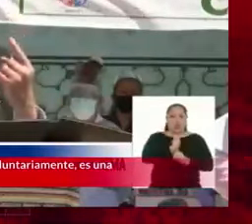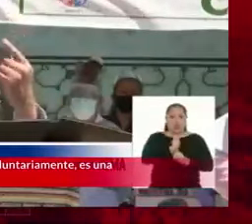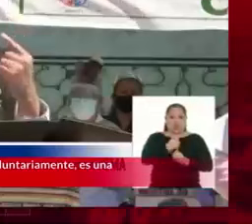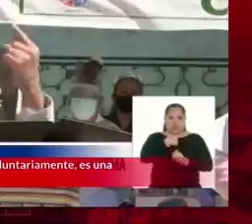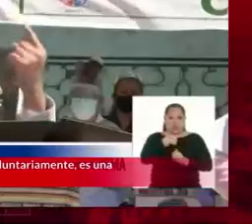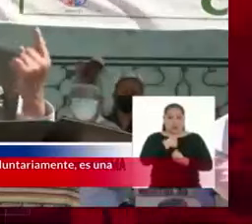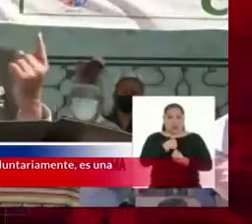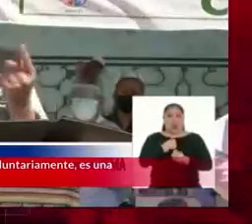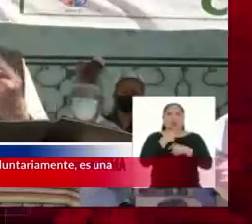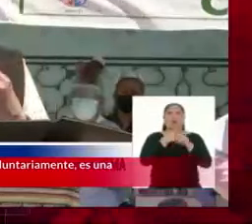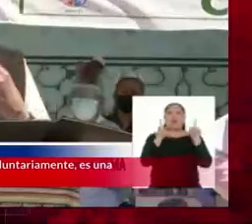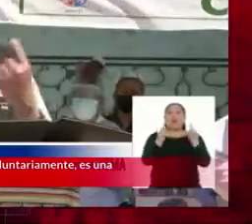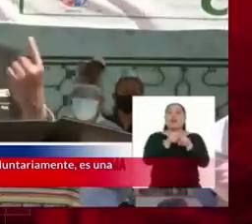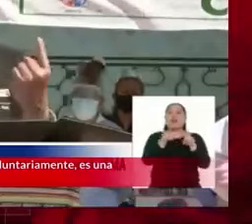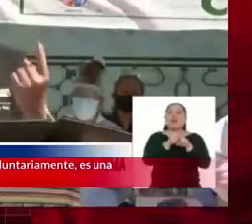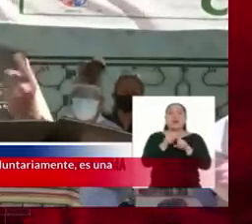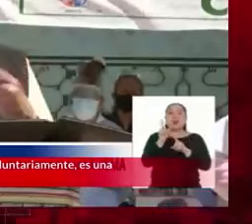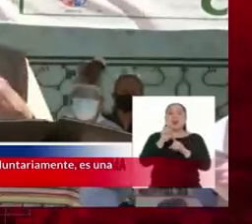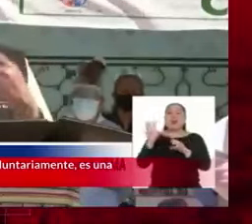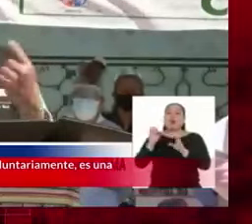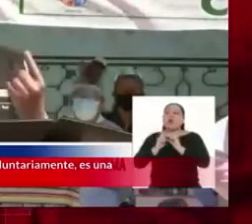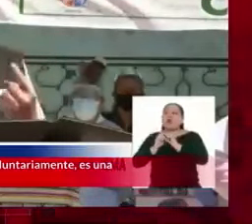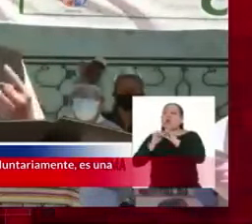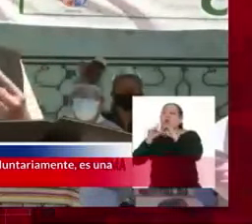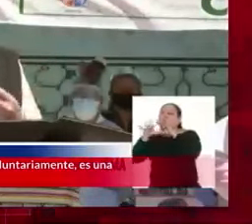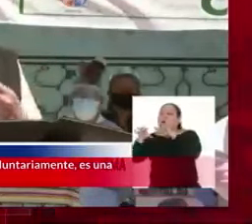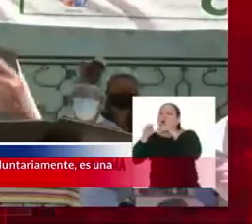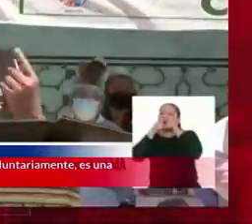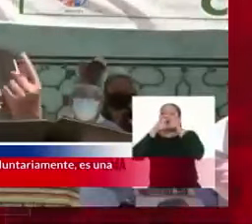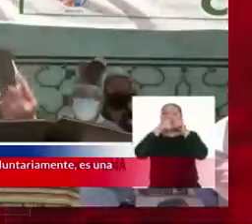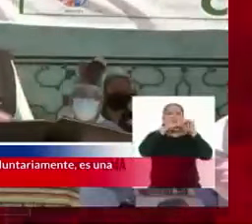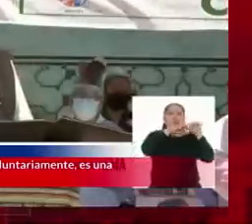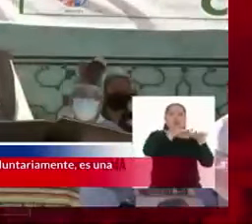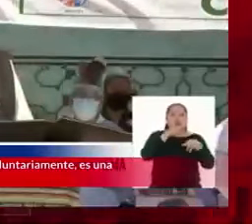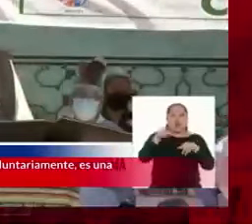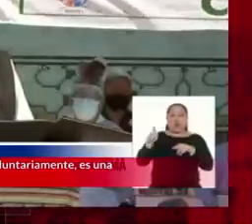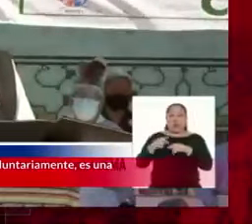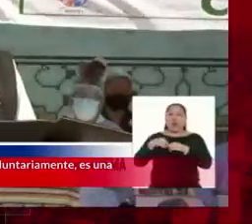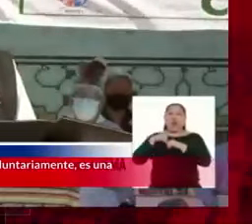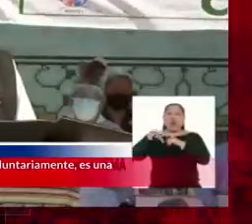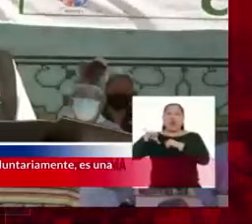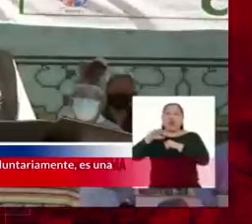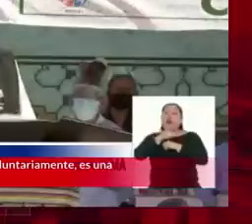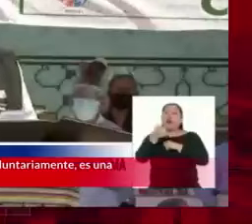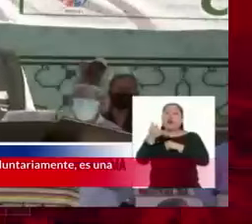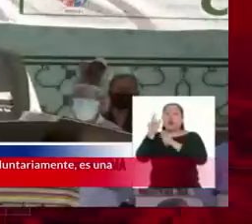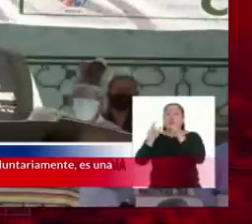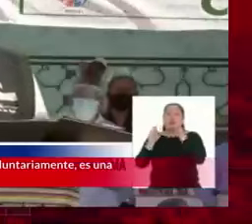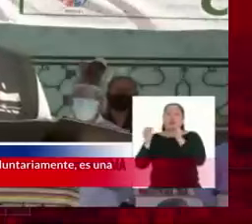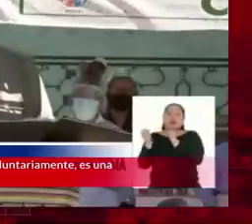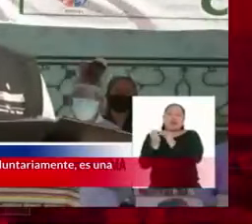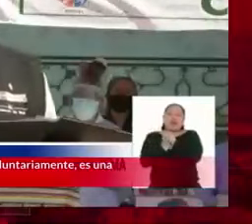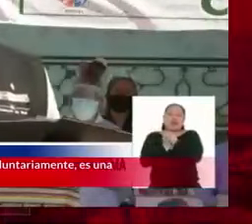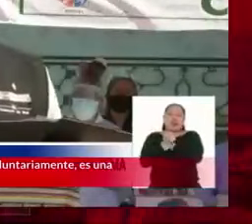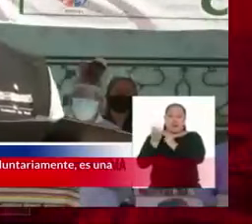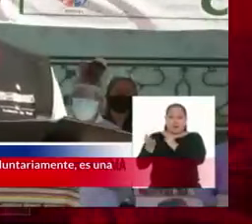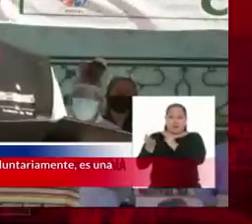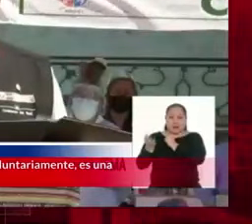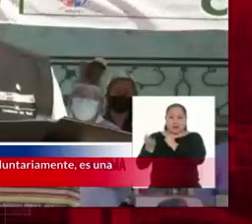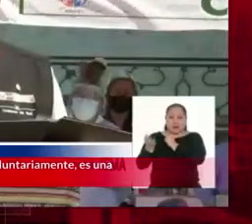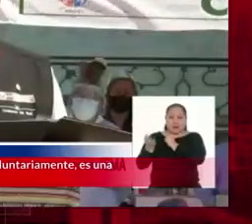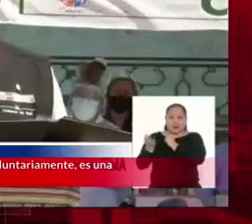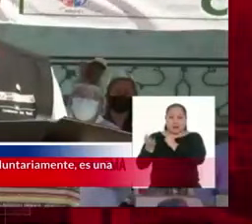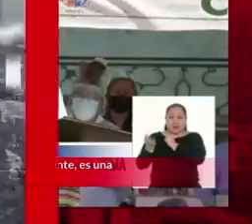pero también para no contagiar involuntariamente a nuestros seres queridos, a las personas que nos